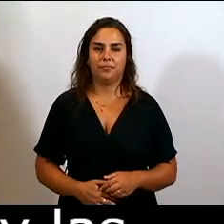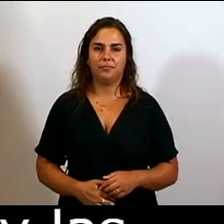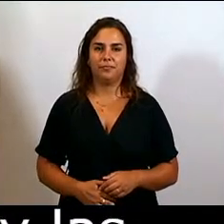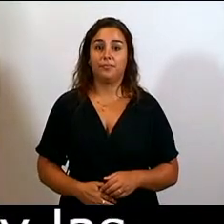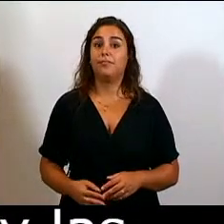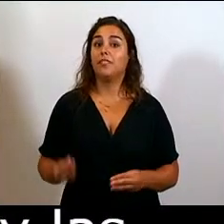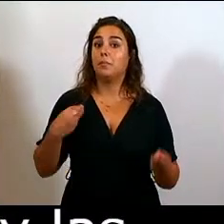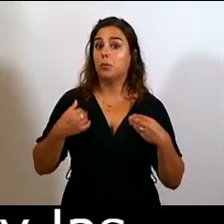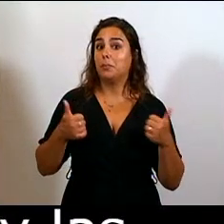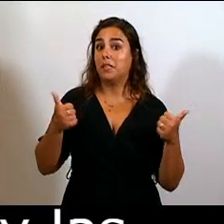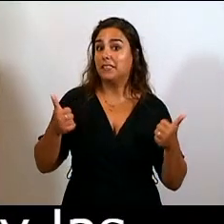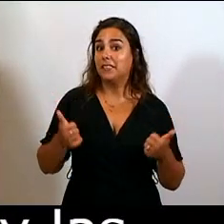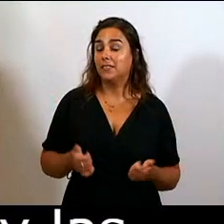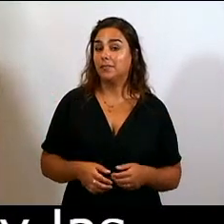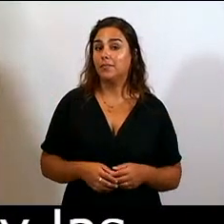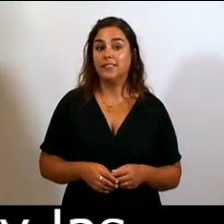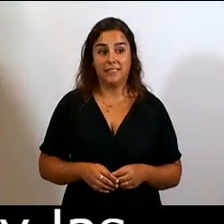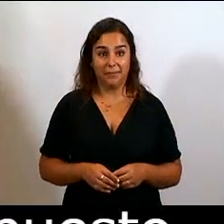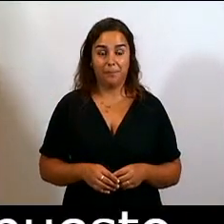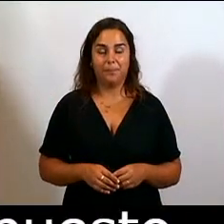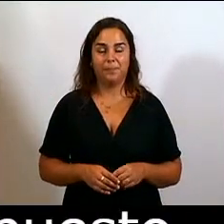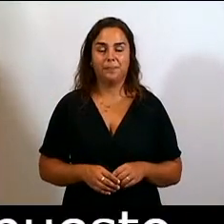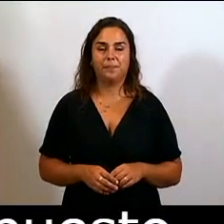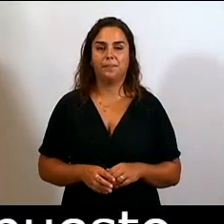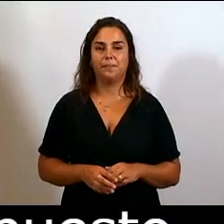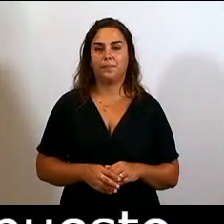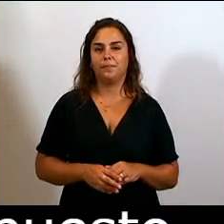¿Alguna pregunta más? Sí.